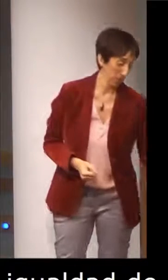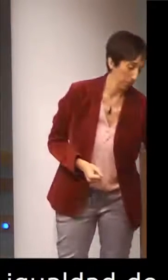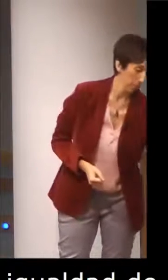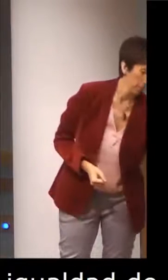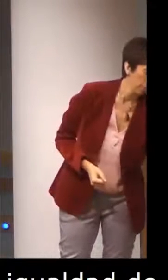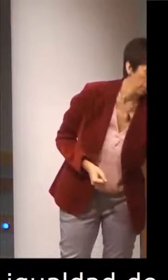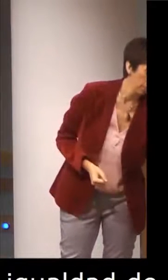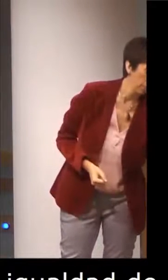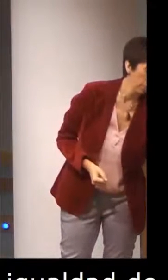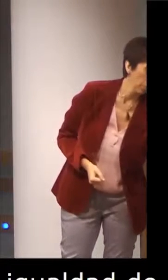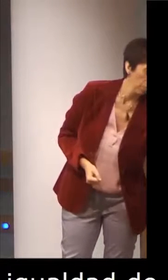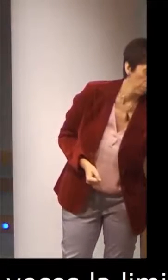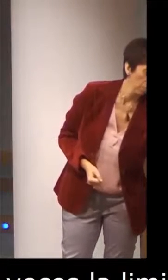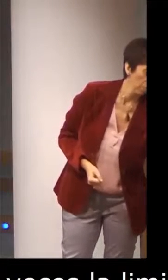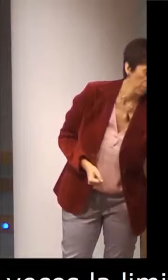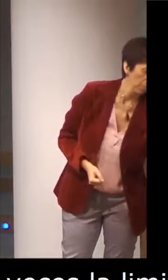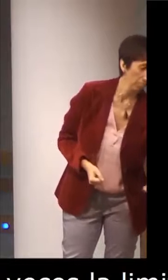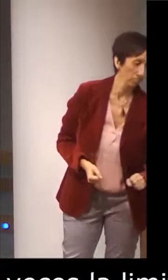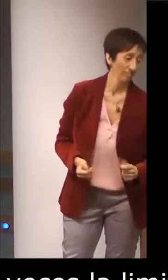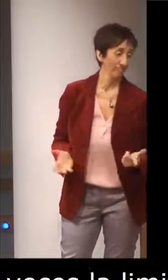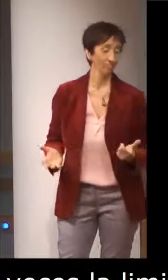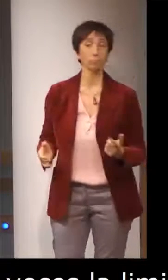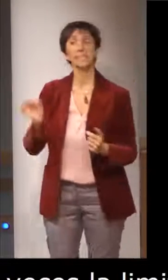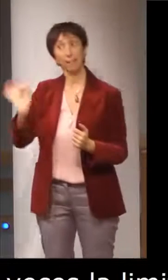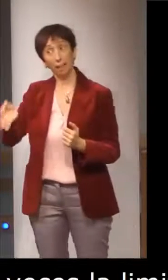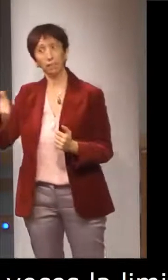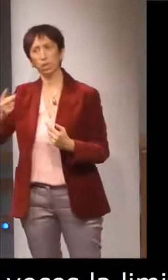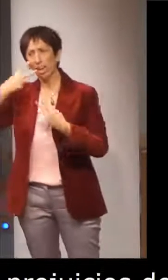de cara a qué supone ser una persona sorda también.